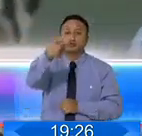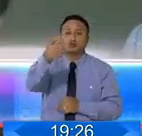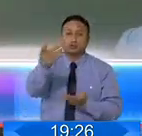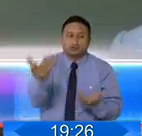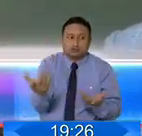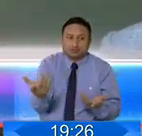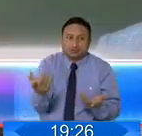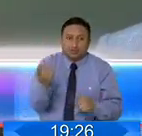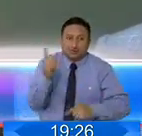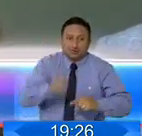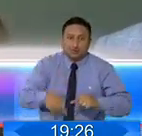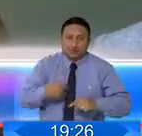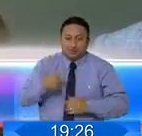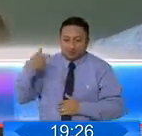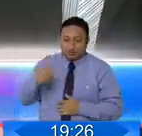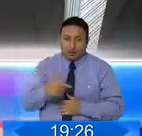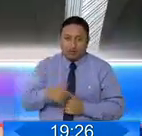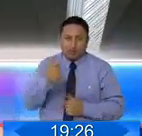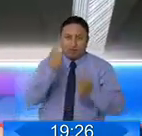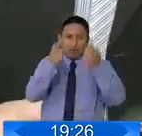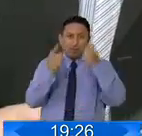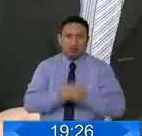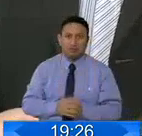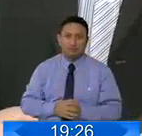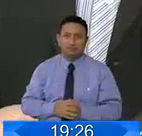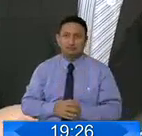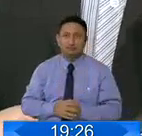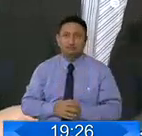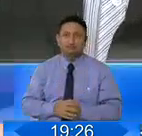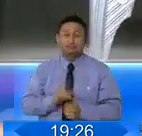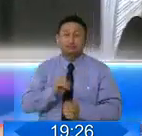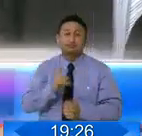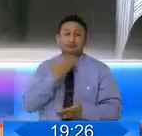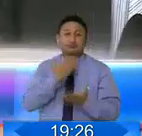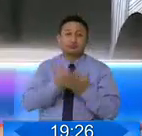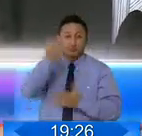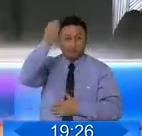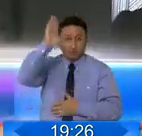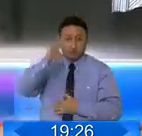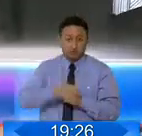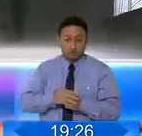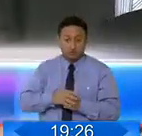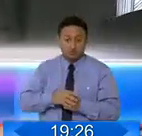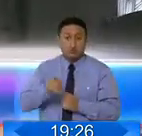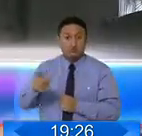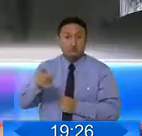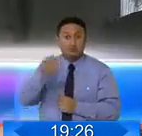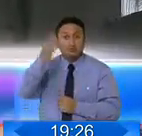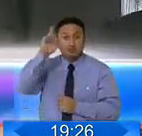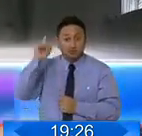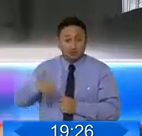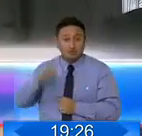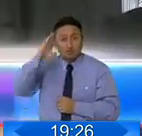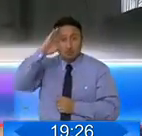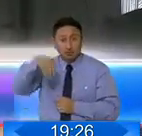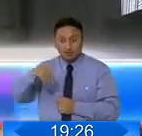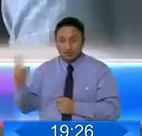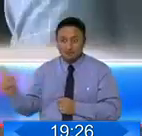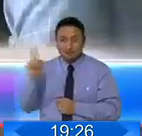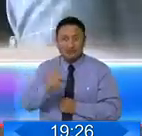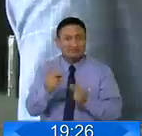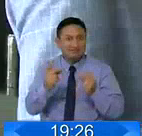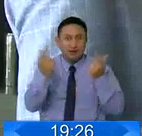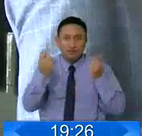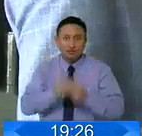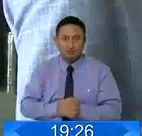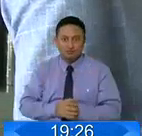pues, ellos fueron recibidos a bala. Solamente le doy gracias a Dios, señorita, que ese día los policías fueron más rápidos que los delincuentes.